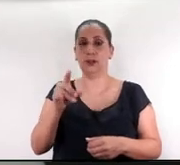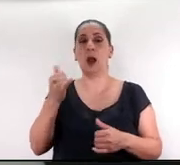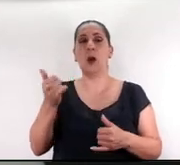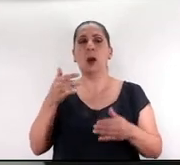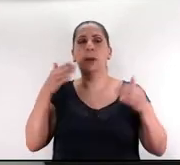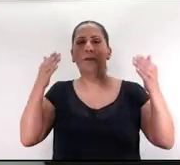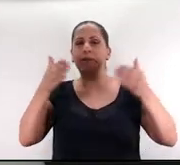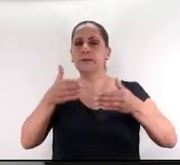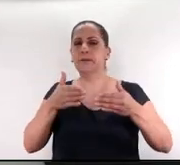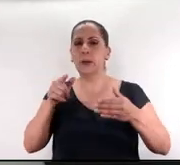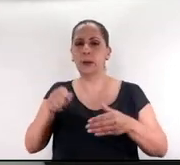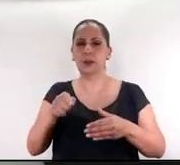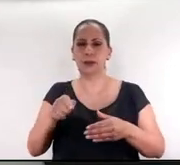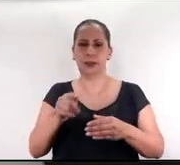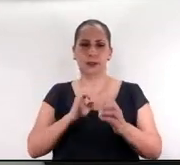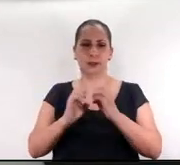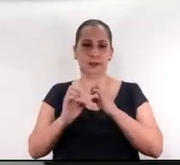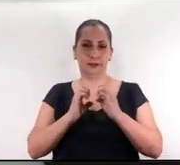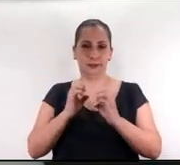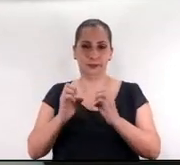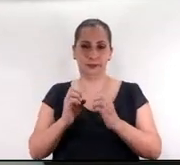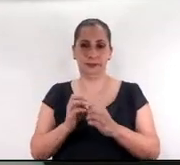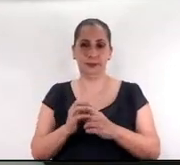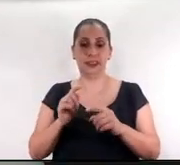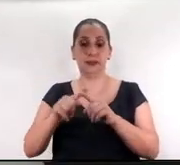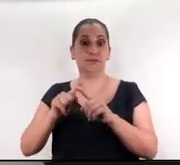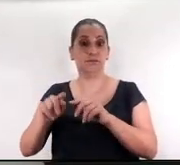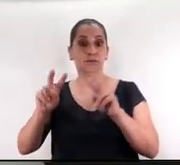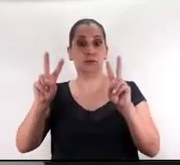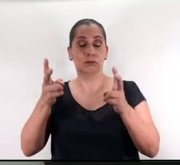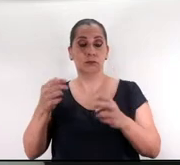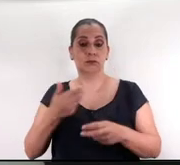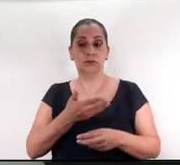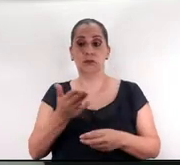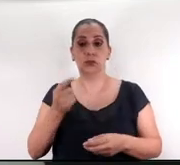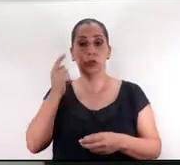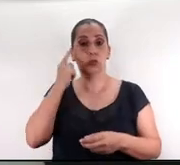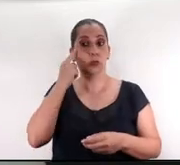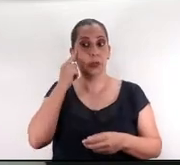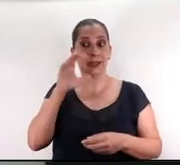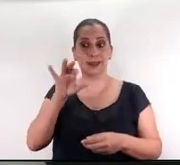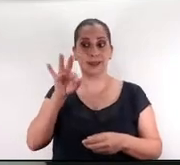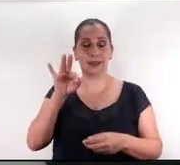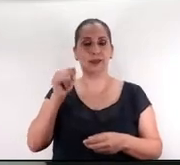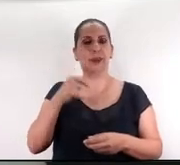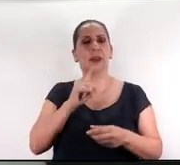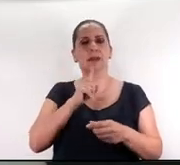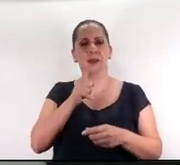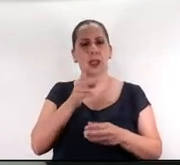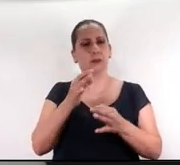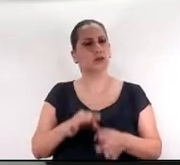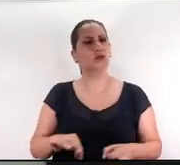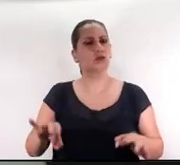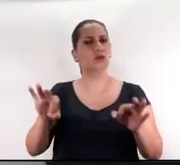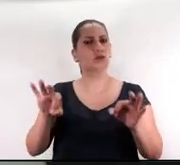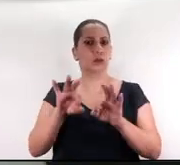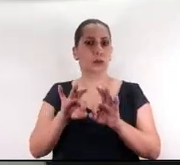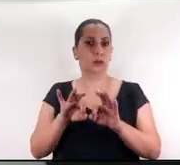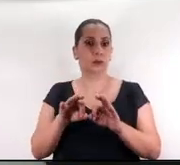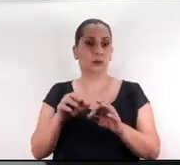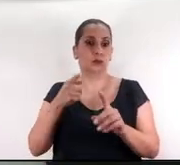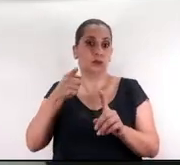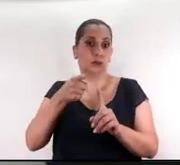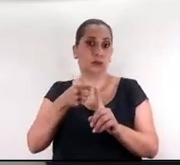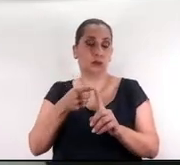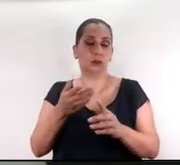abocar esta entrevista sobre temas que para nosotros como CEFIA son crucialmente importantes, uh-huh. Y la idea